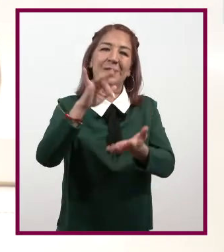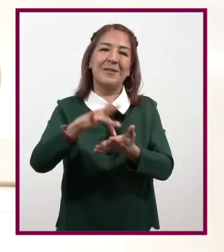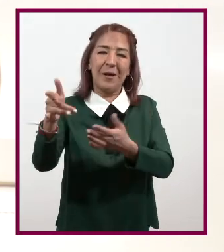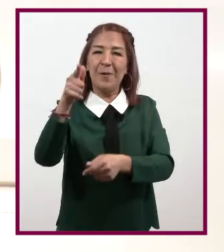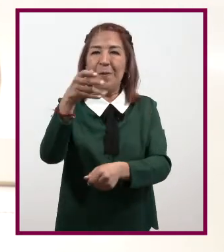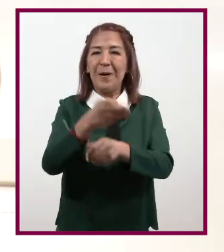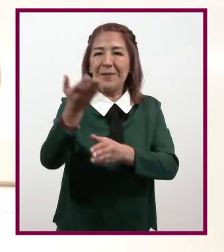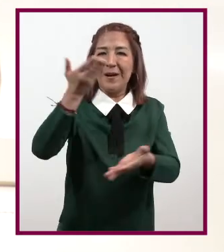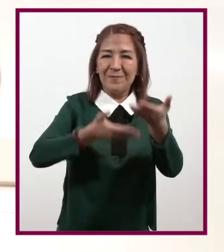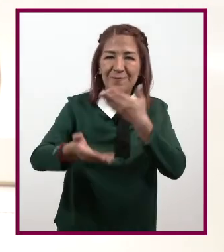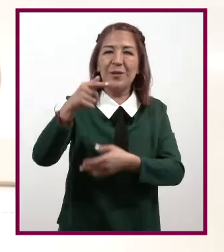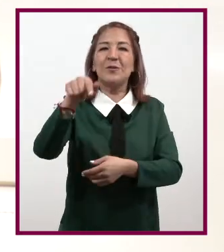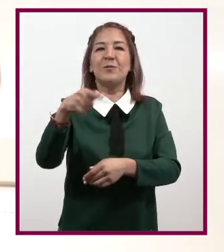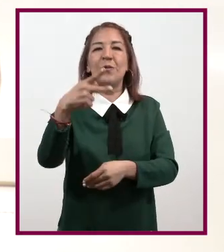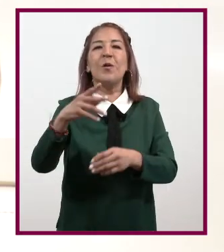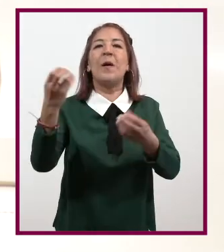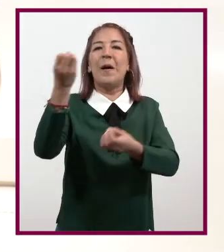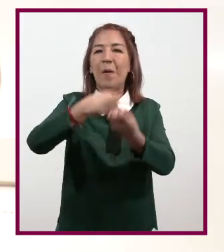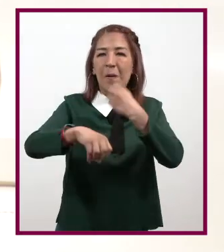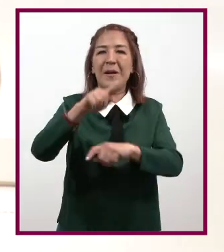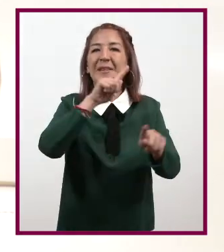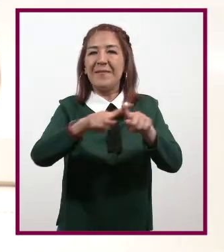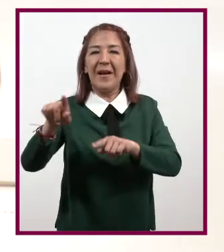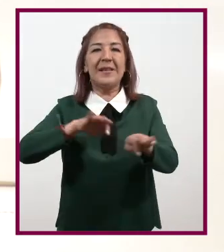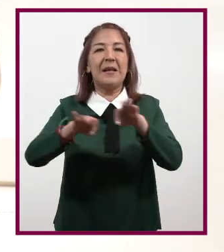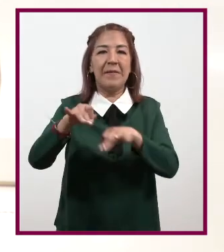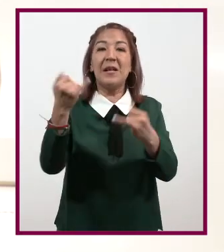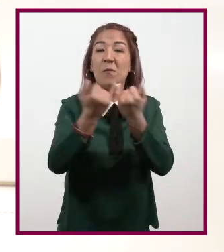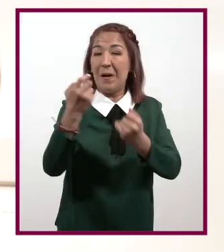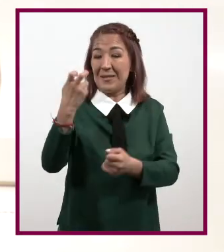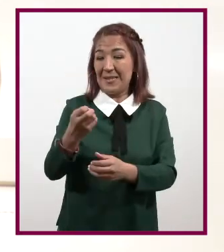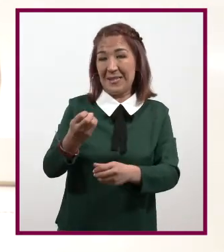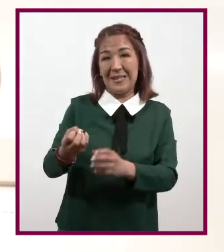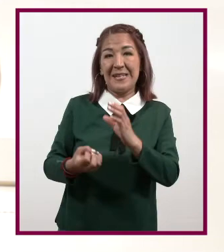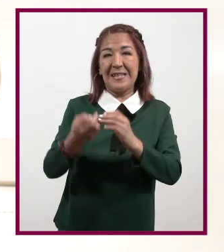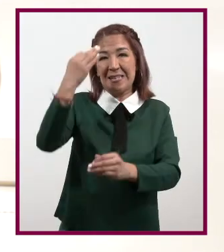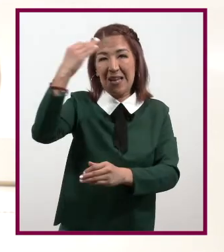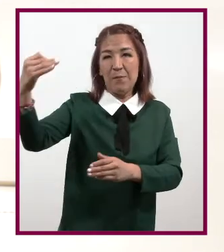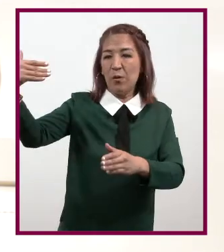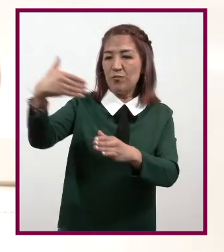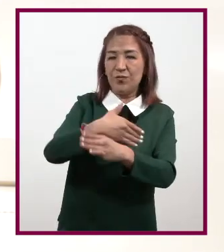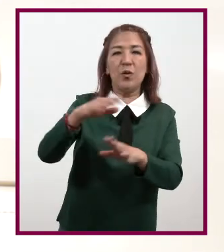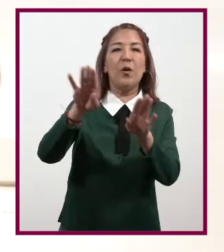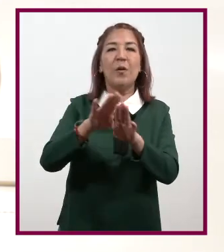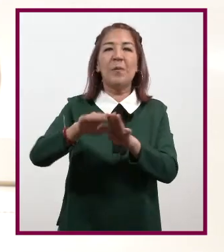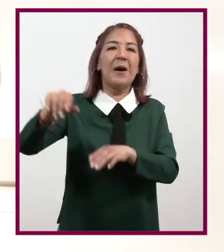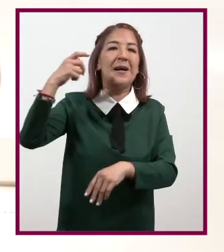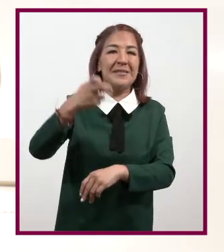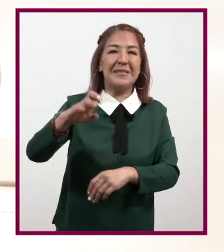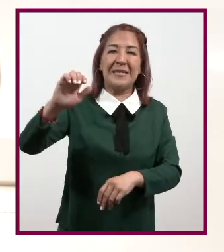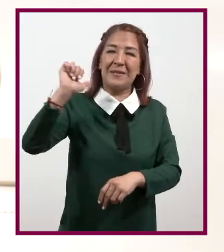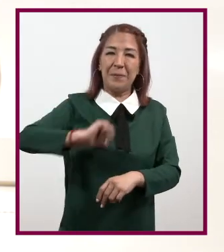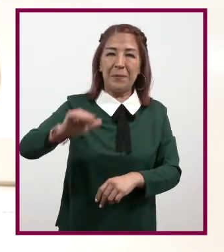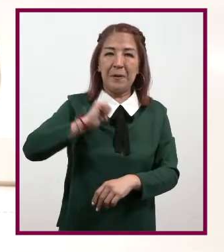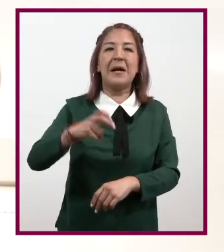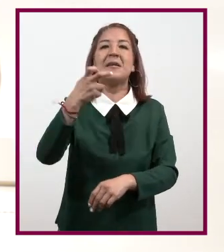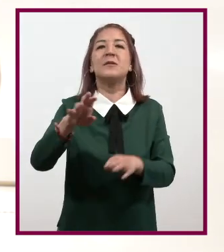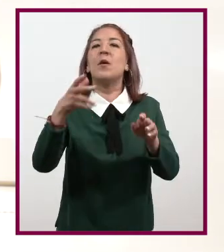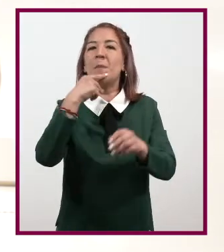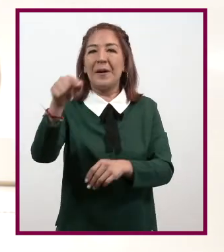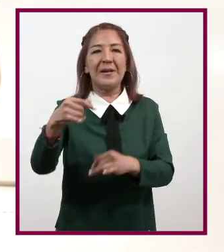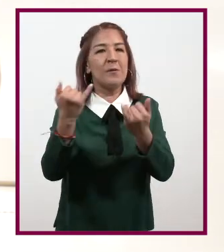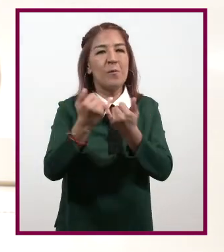nosotros tu obra y tus procesos de trabajo. Al igual que el biombo de la conquista, el trabajo de Eric es una representación de la historia y de la realidad a través del